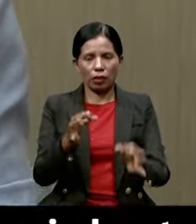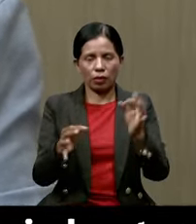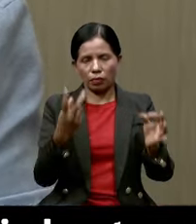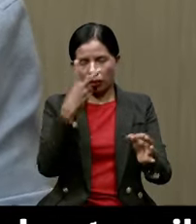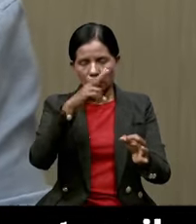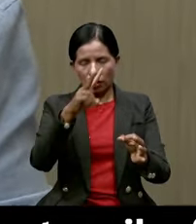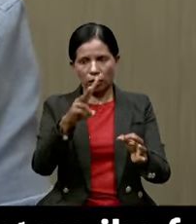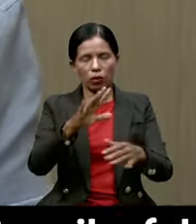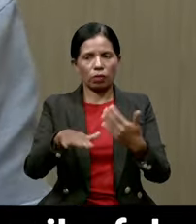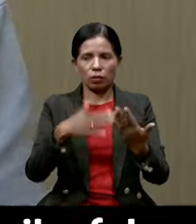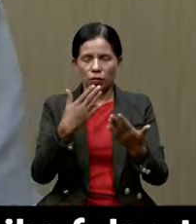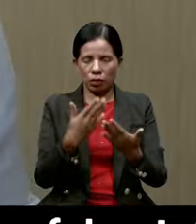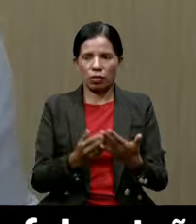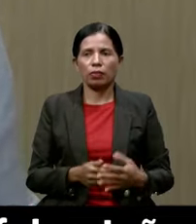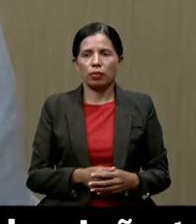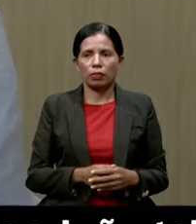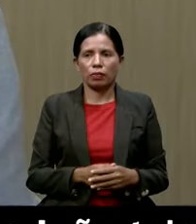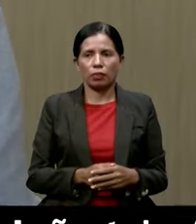totalidade, berarti